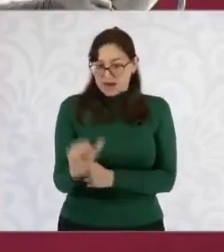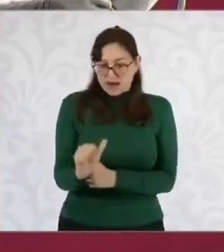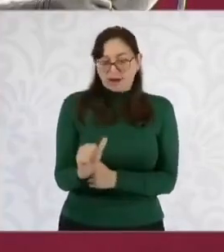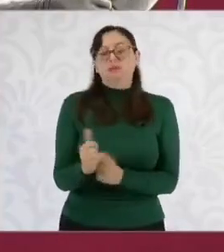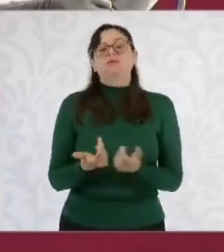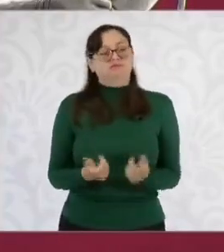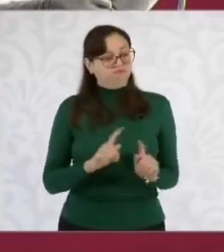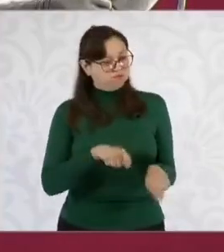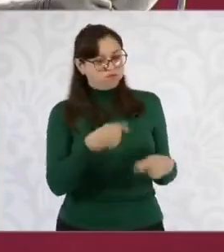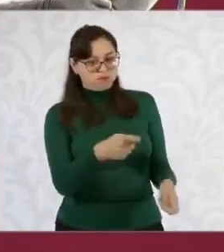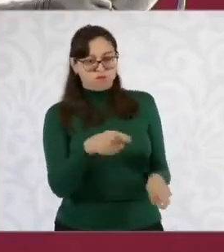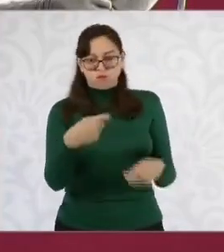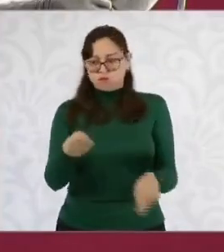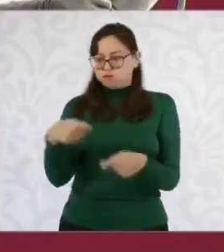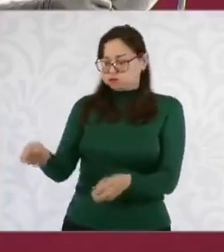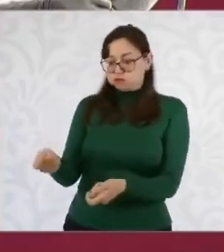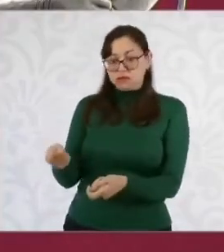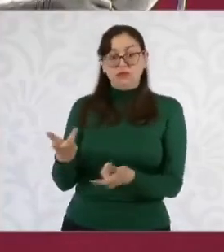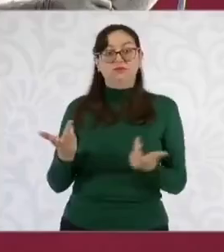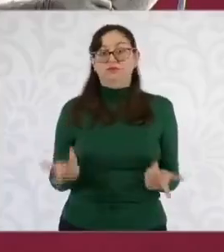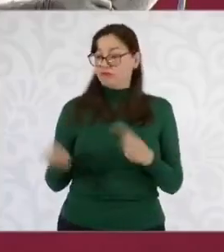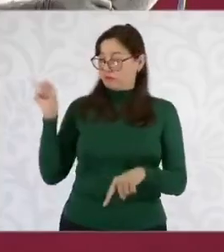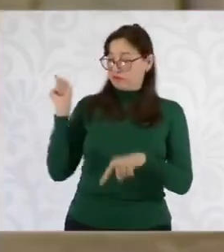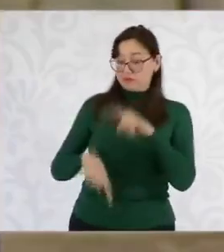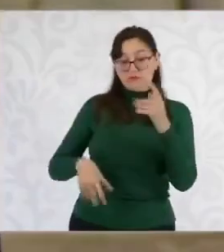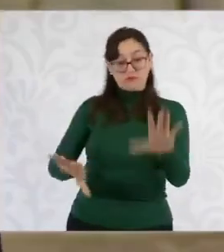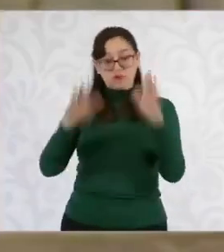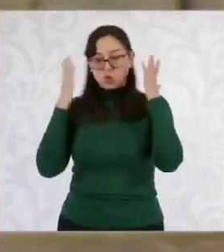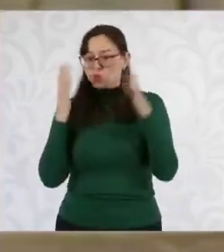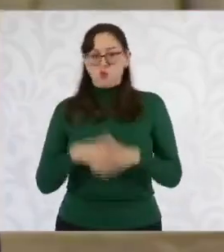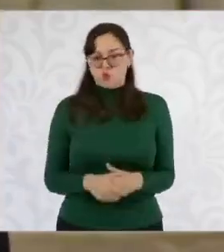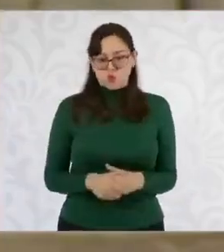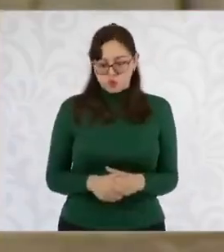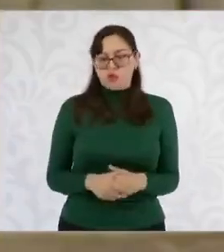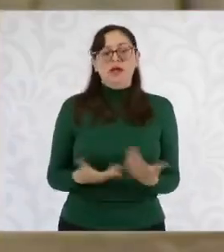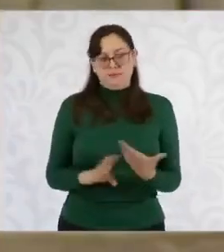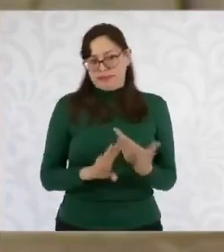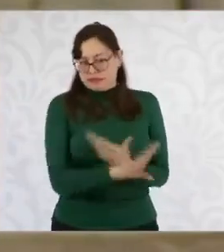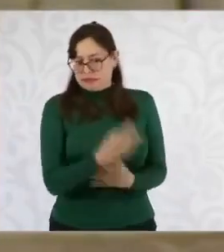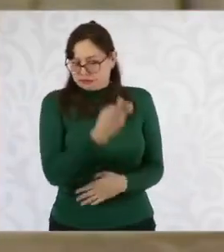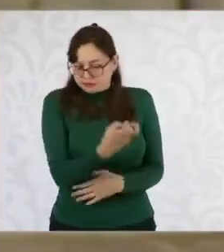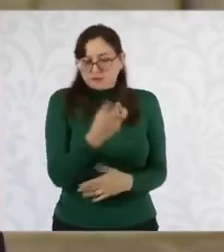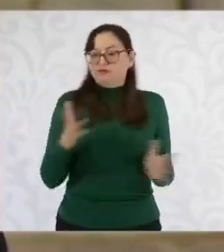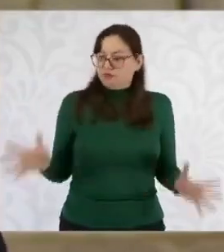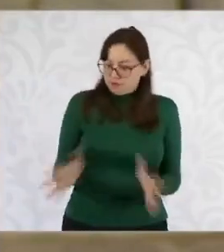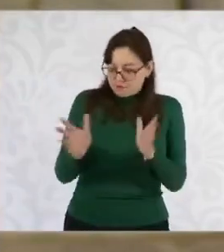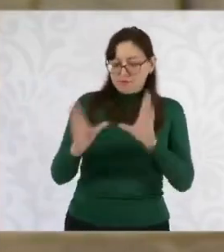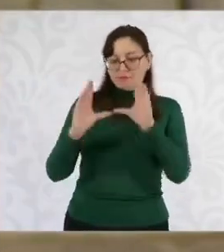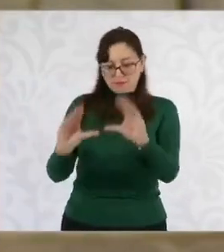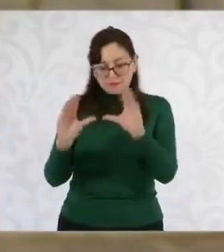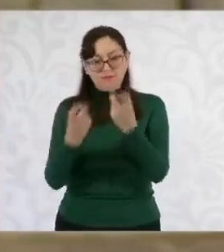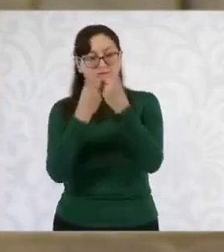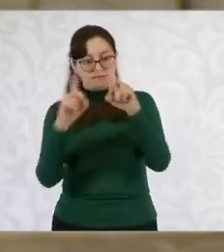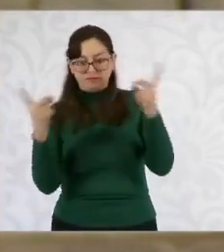evitar cualquier descenso abrupto y crear nuevos apoyos en formación desarrollo